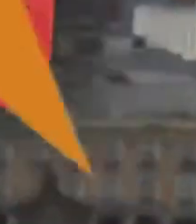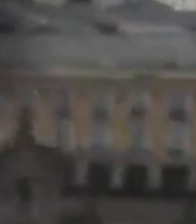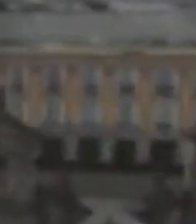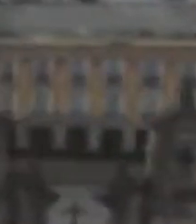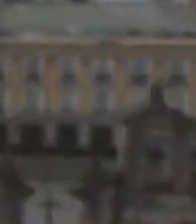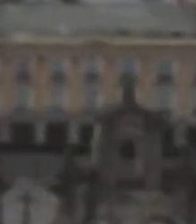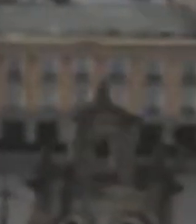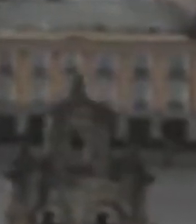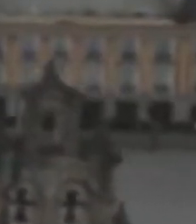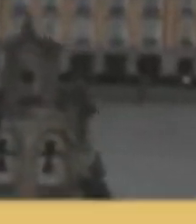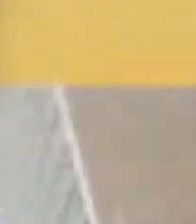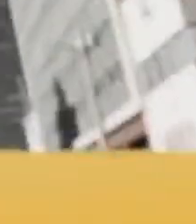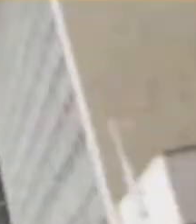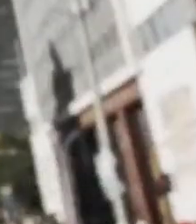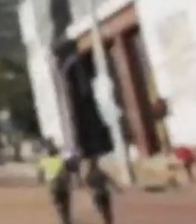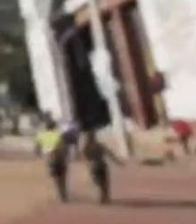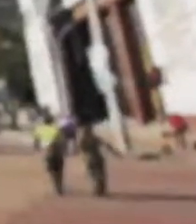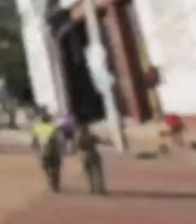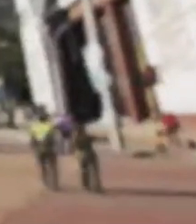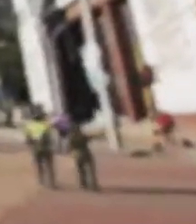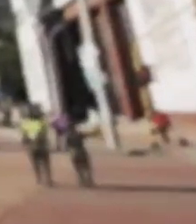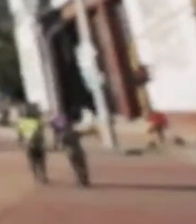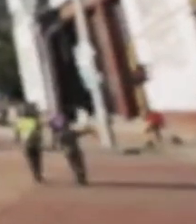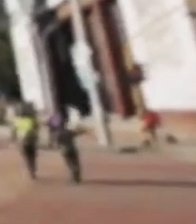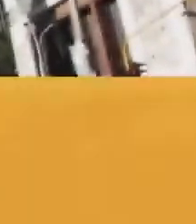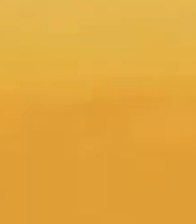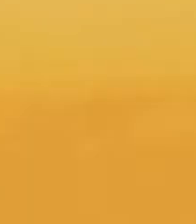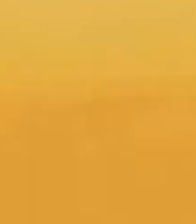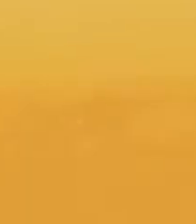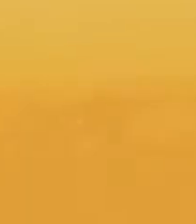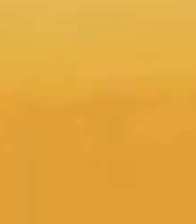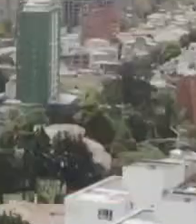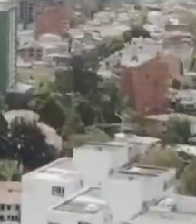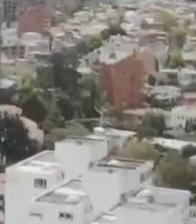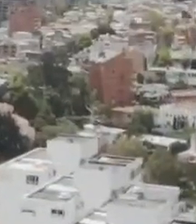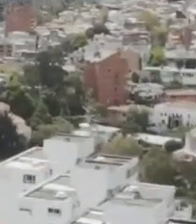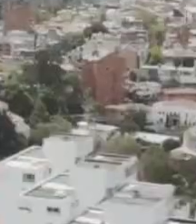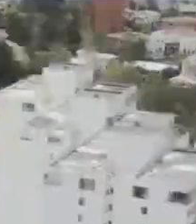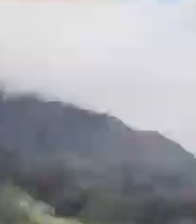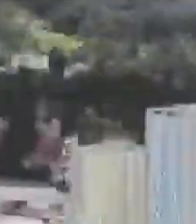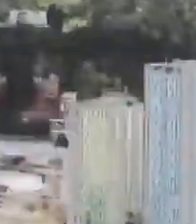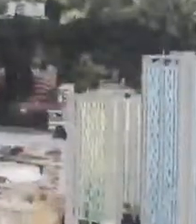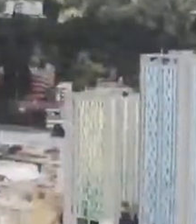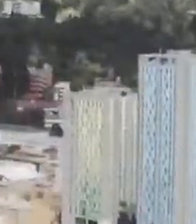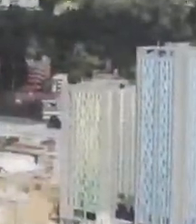Desde Bogotá, al día con la alcaldía. Información de primera mano para la ciudadanía.